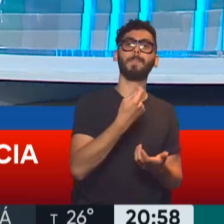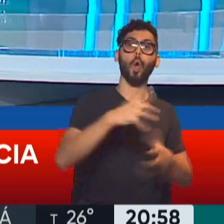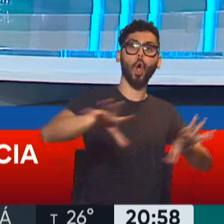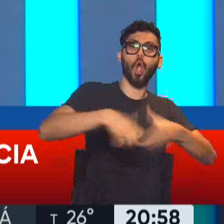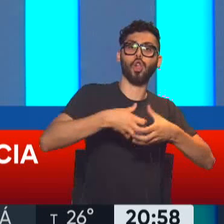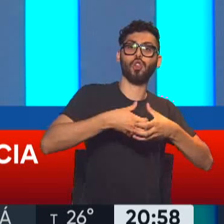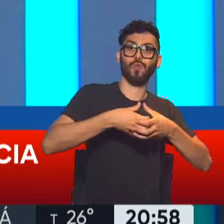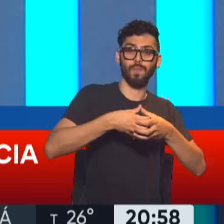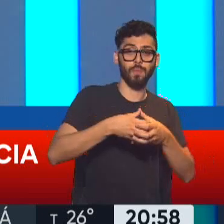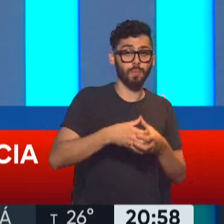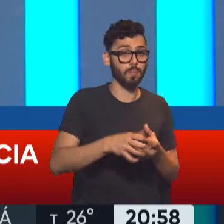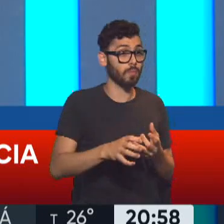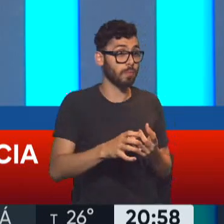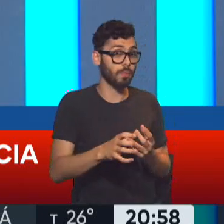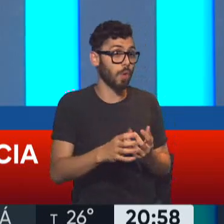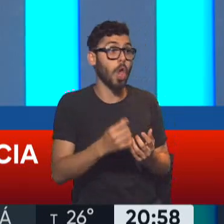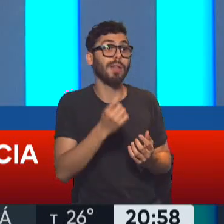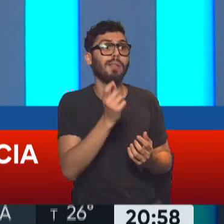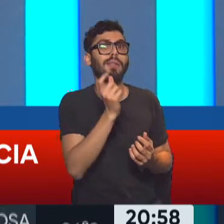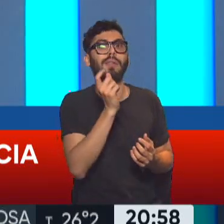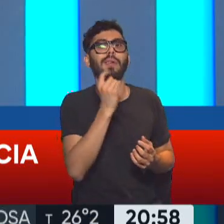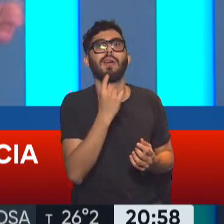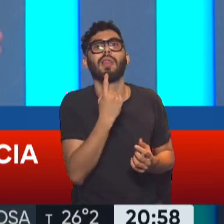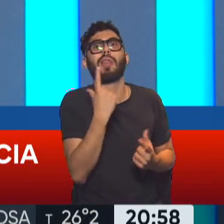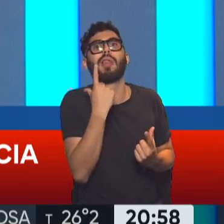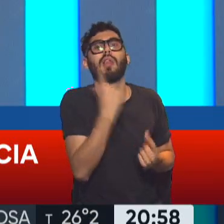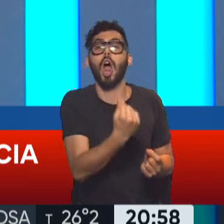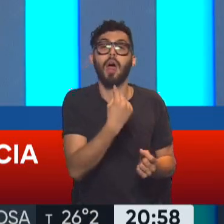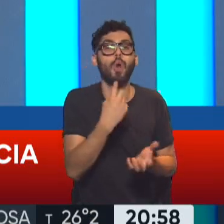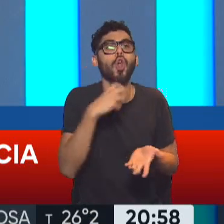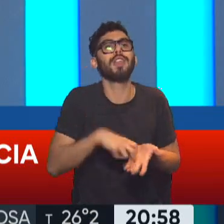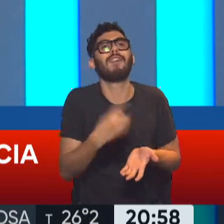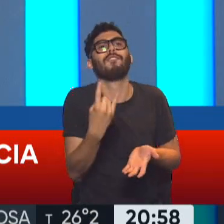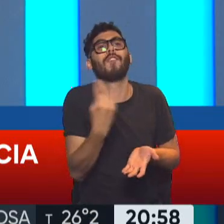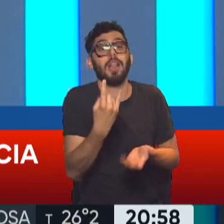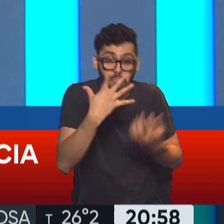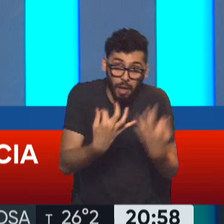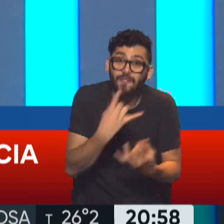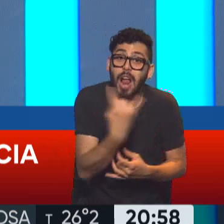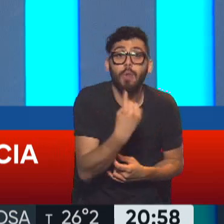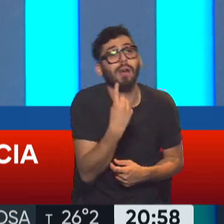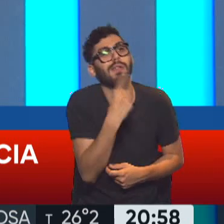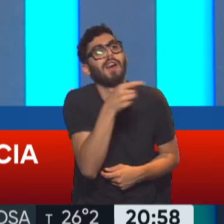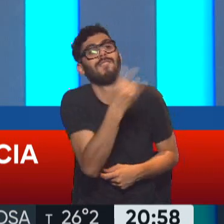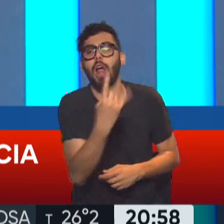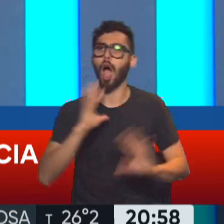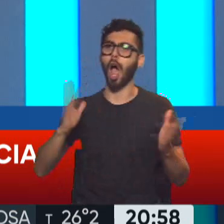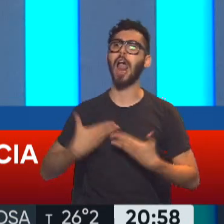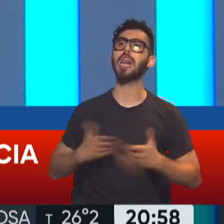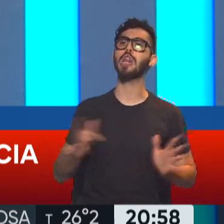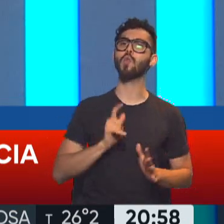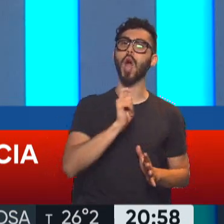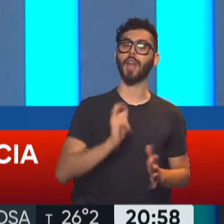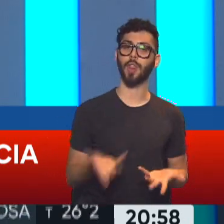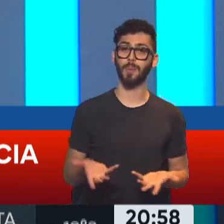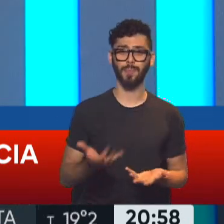Además, inmediatamente te dicen que atacás la libertad de prensa. Claro. Si decís que una noticia es falsa, aunque sea falsa, te dicen está atacando la libertad de prensa. Claro.